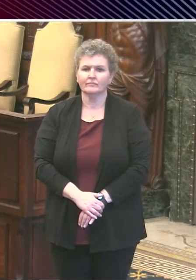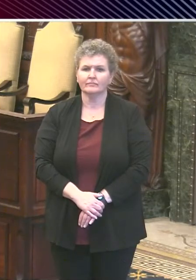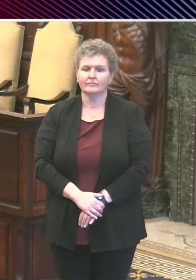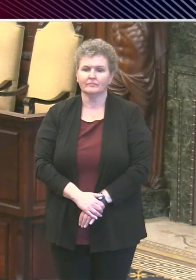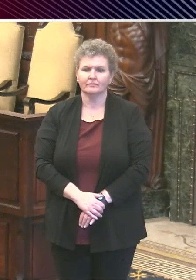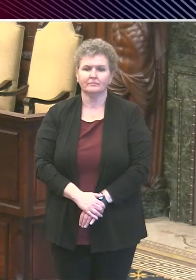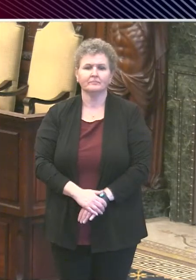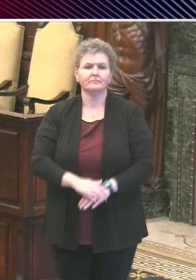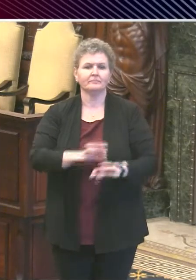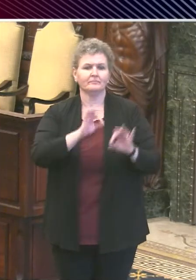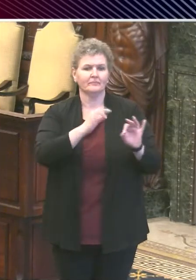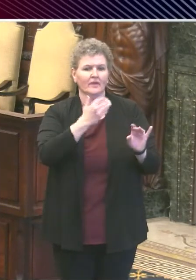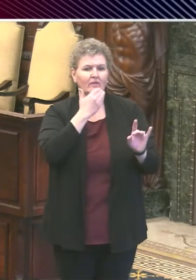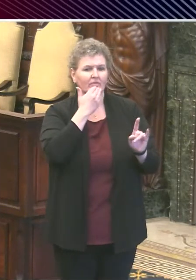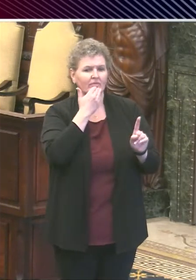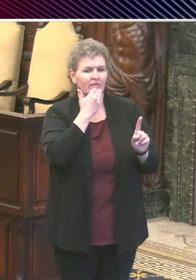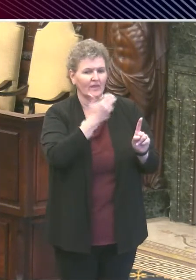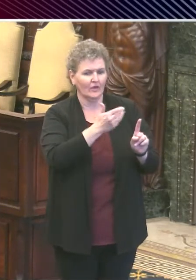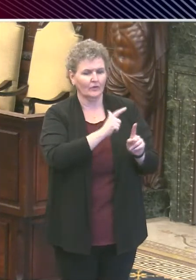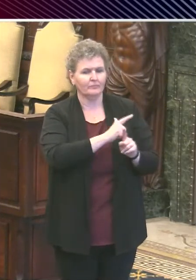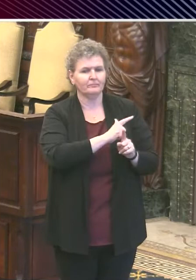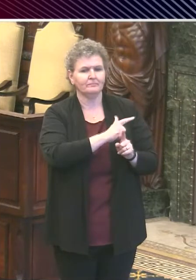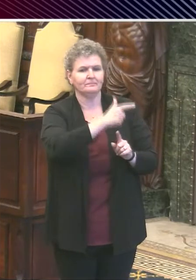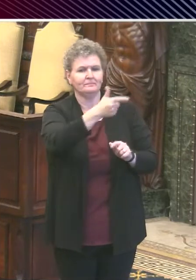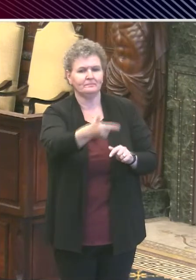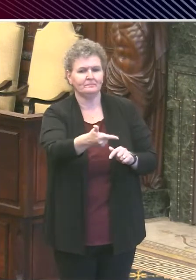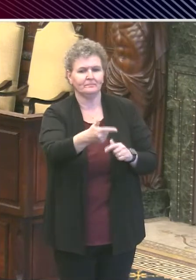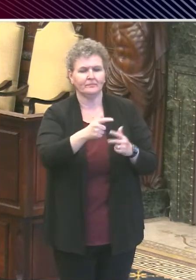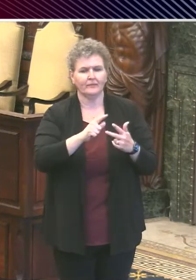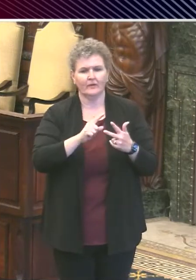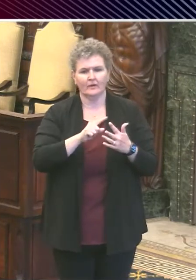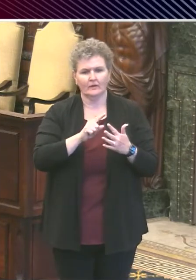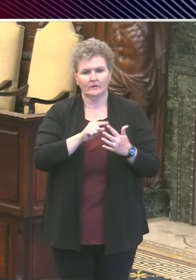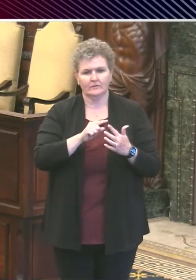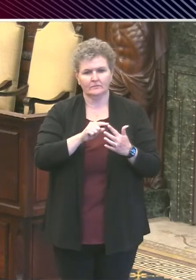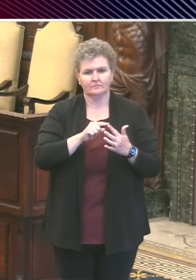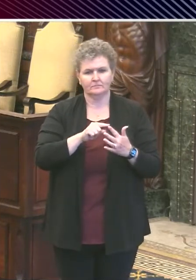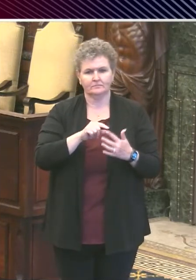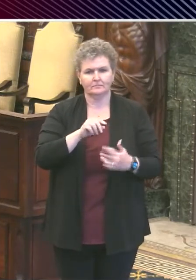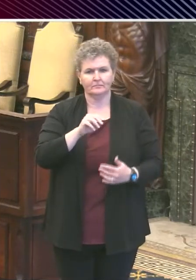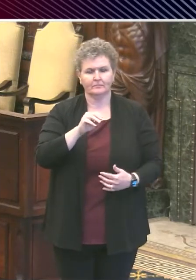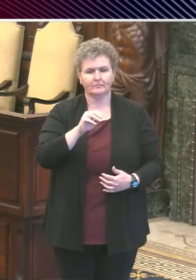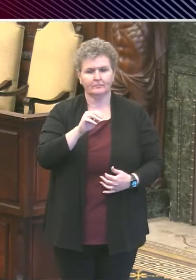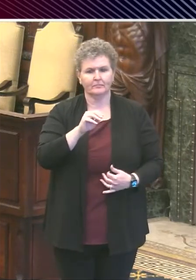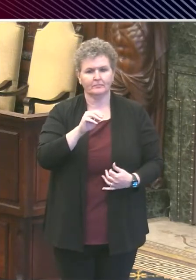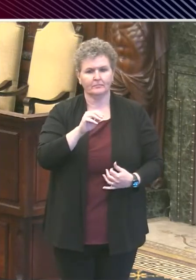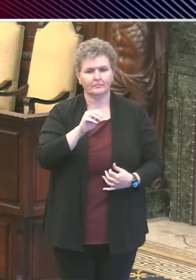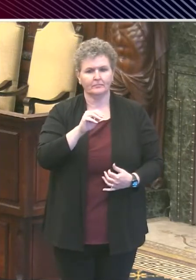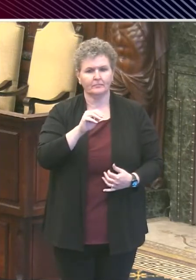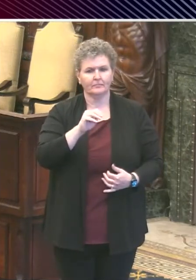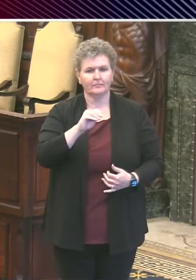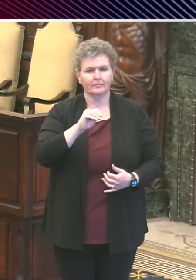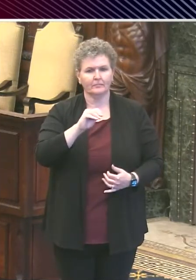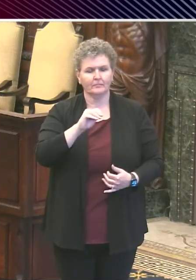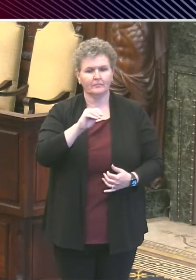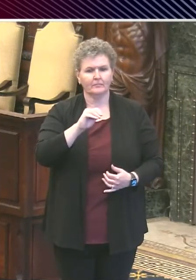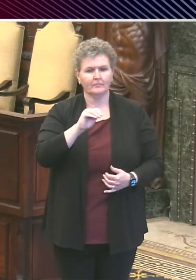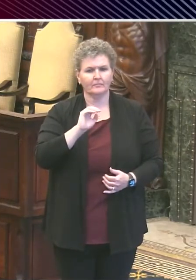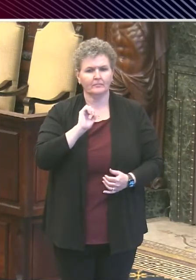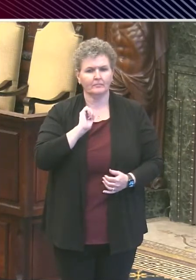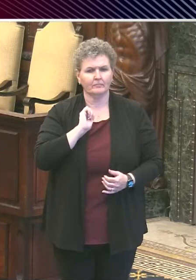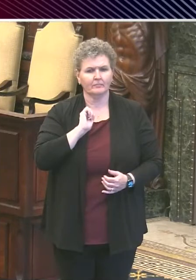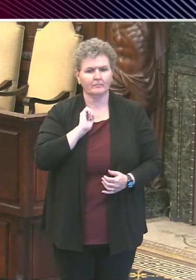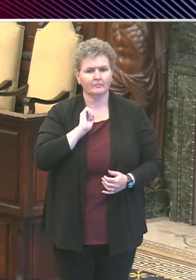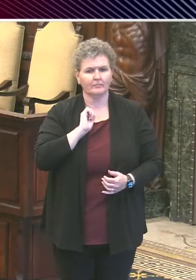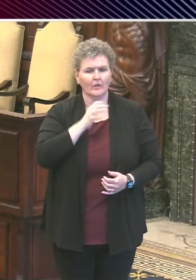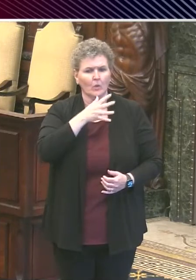Thank you, Armando and Dr. Farley. Aima, did you need anything further? Yes, I do. I just have I have two